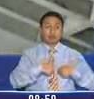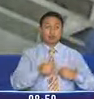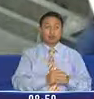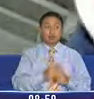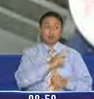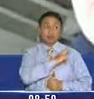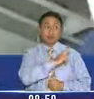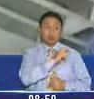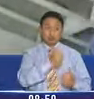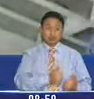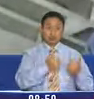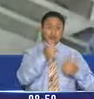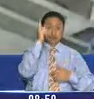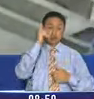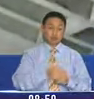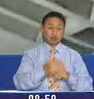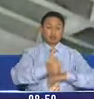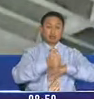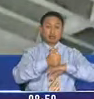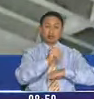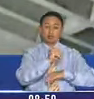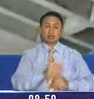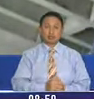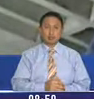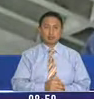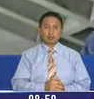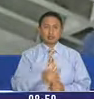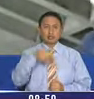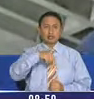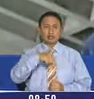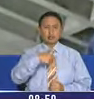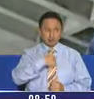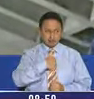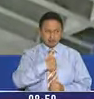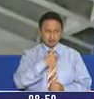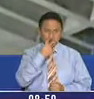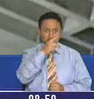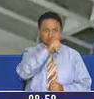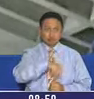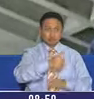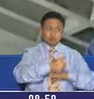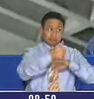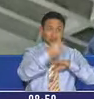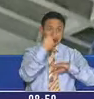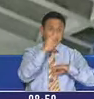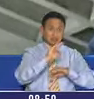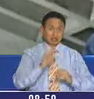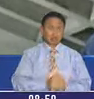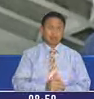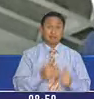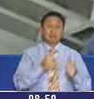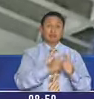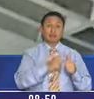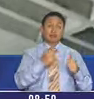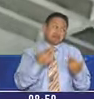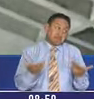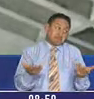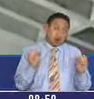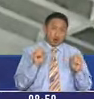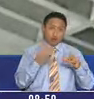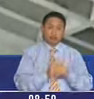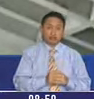necesidad? Ahí no asisten las autoridades. Y esta es una deuda histórica de visibilización que nos dan las universidades. Primero el decir, ok, hagamos